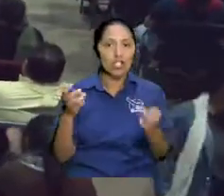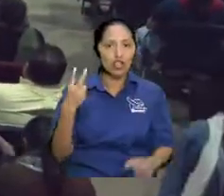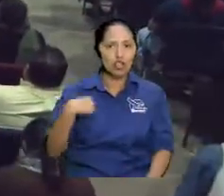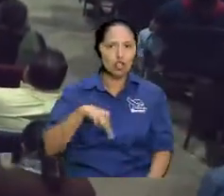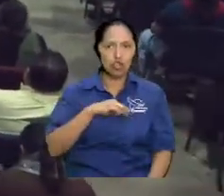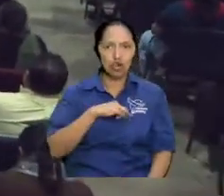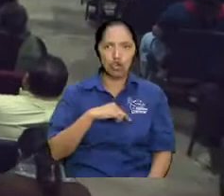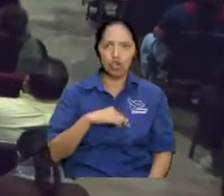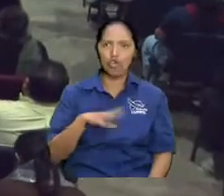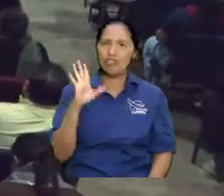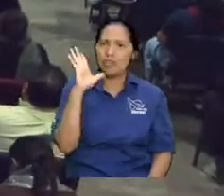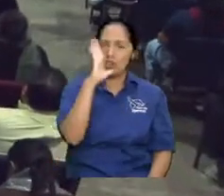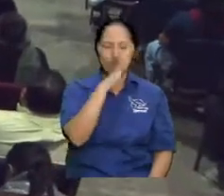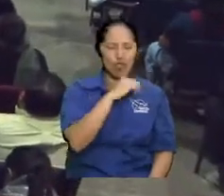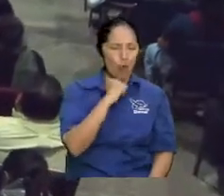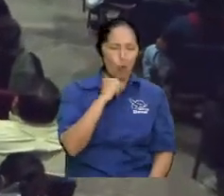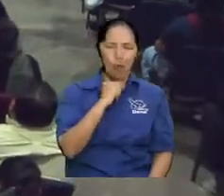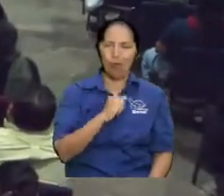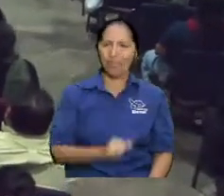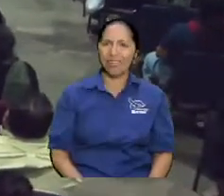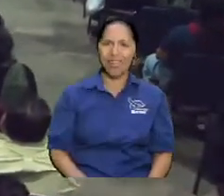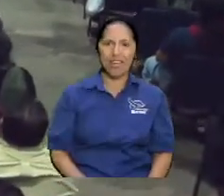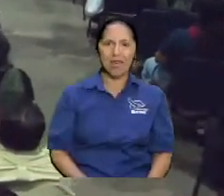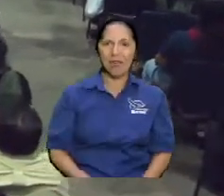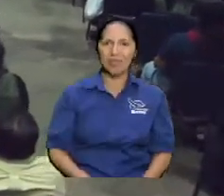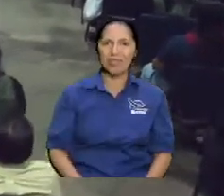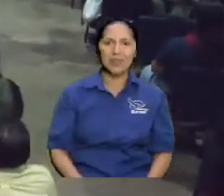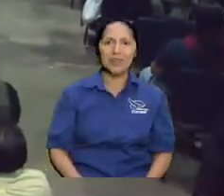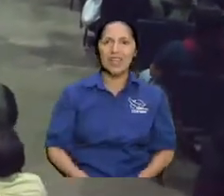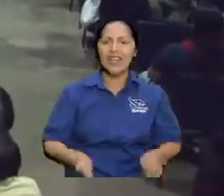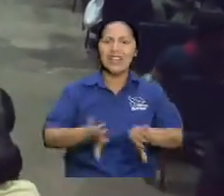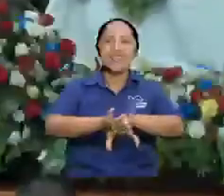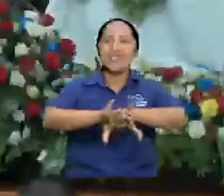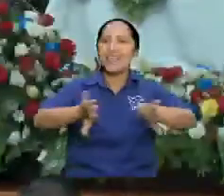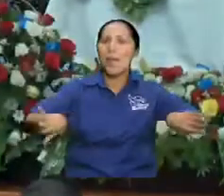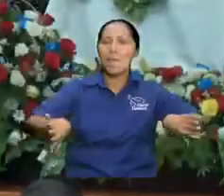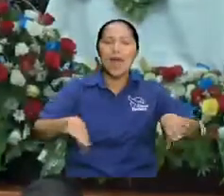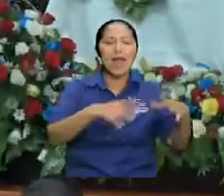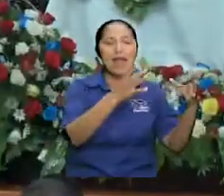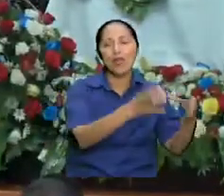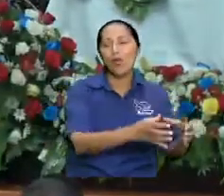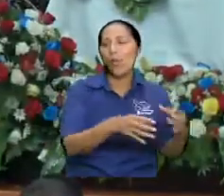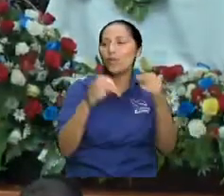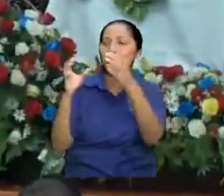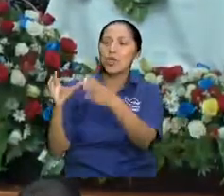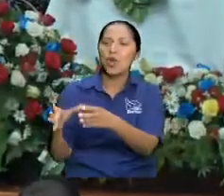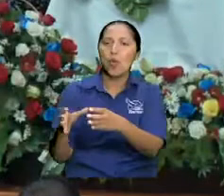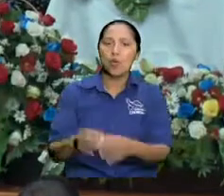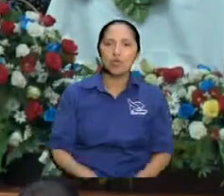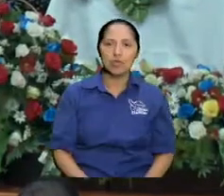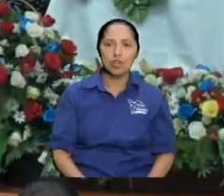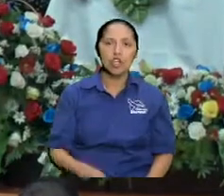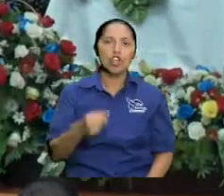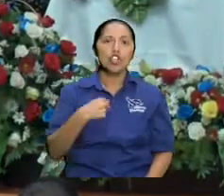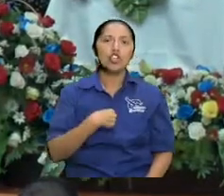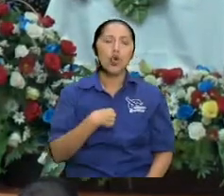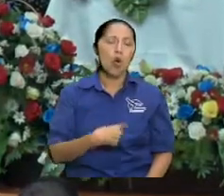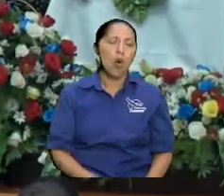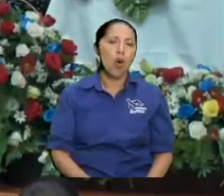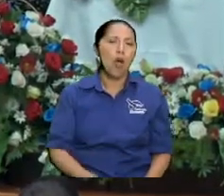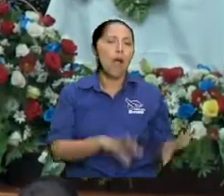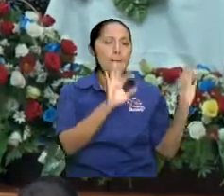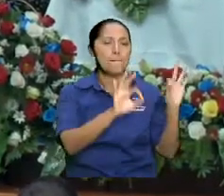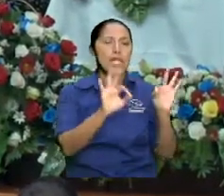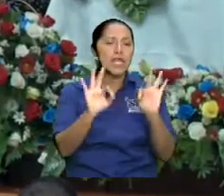si segmentamos, yo lo que tendría que segmentar sería conversos e inconversos. Entonces, ¿qué hago? ¿Le predico a los conversos y no a los inconversos?